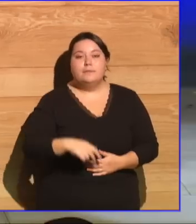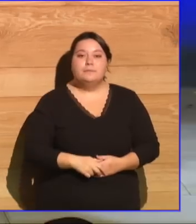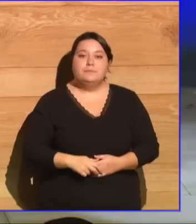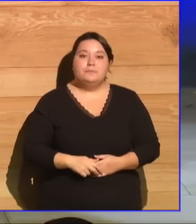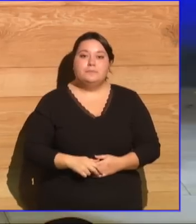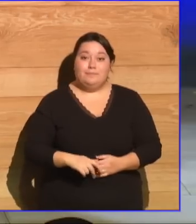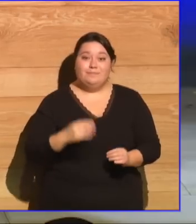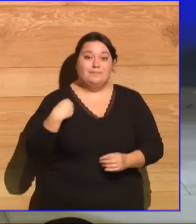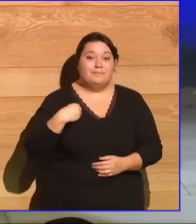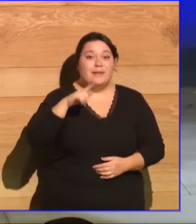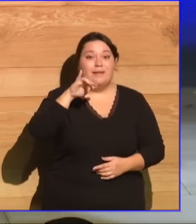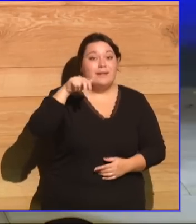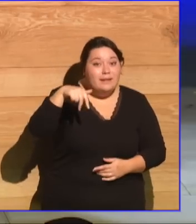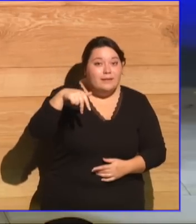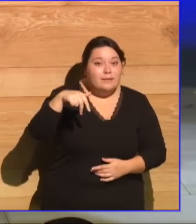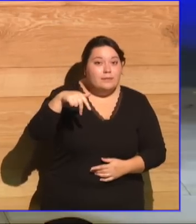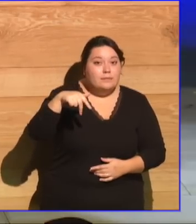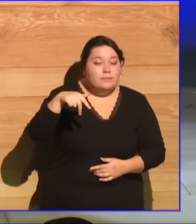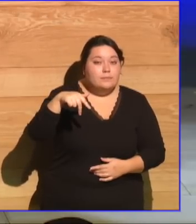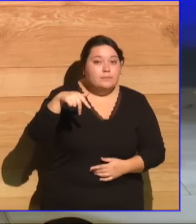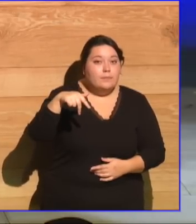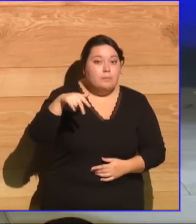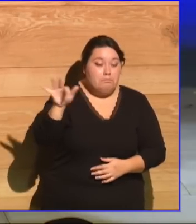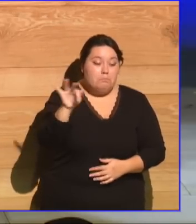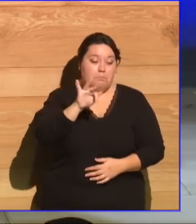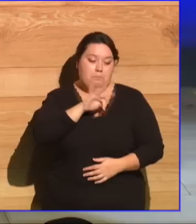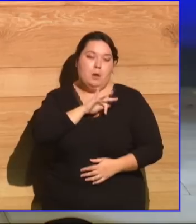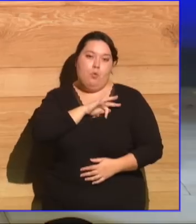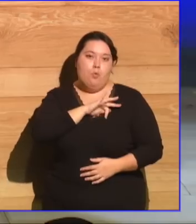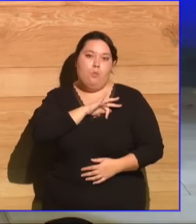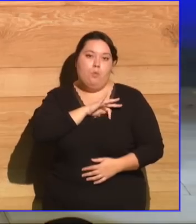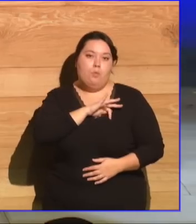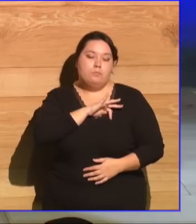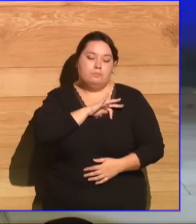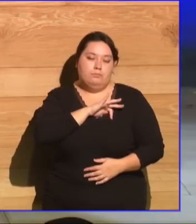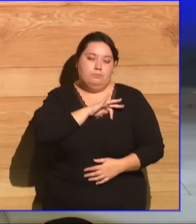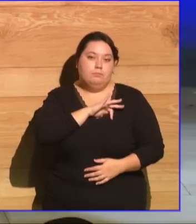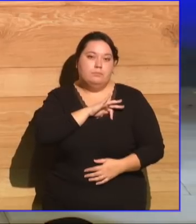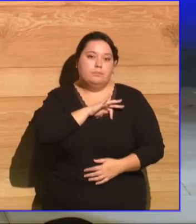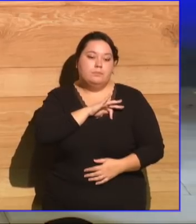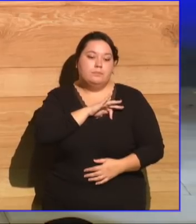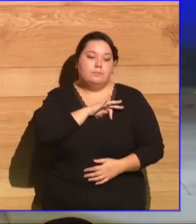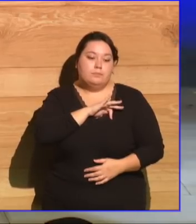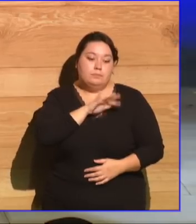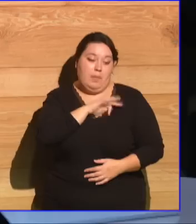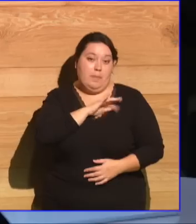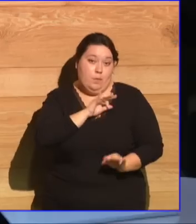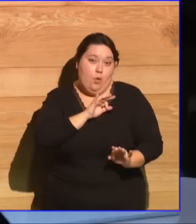el propio Lean, cuando recibe su premio de reconocimiento de la